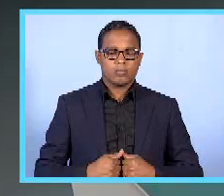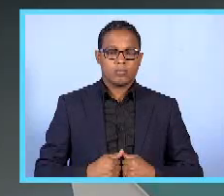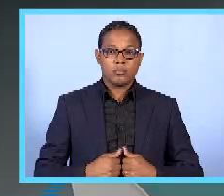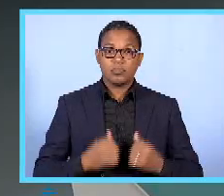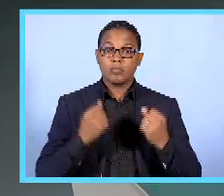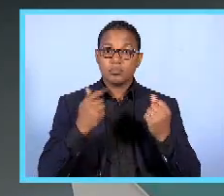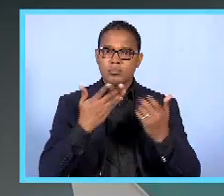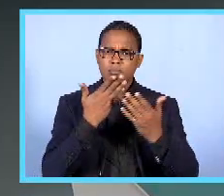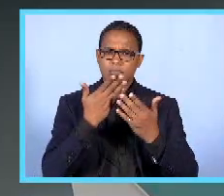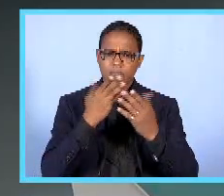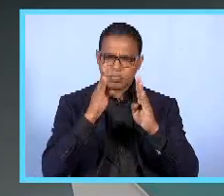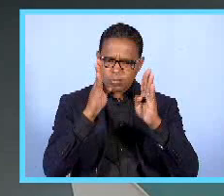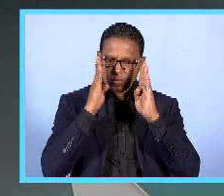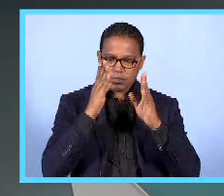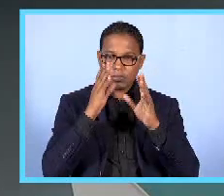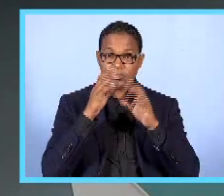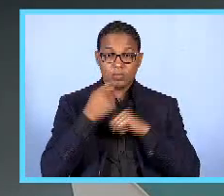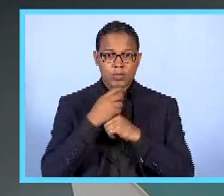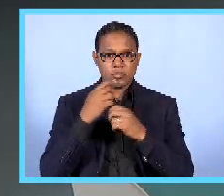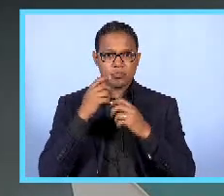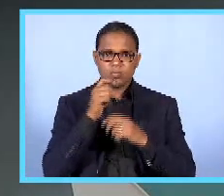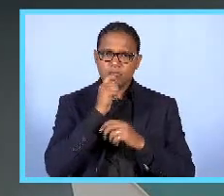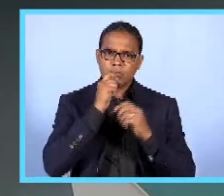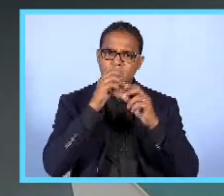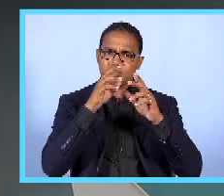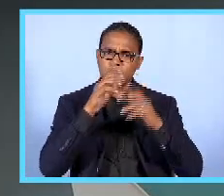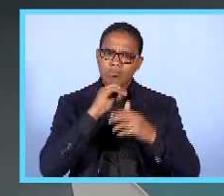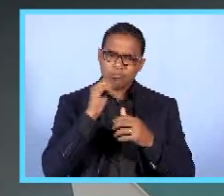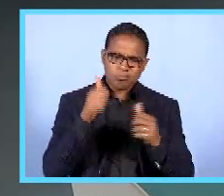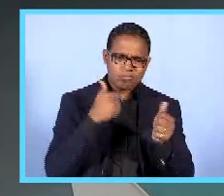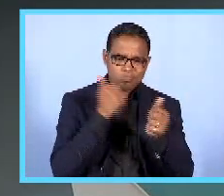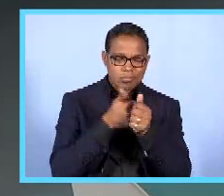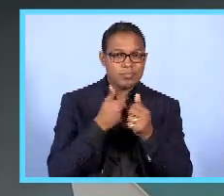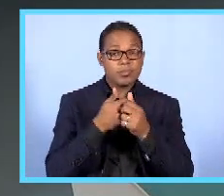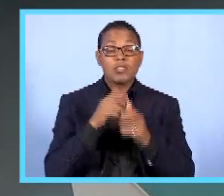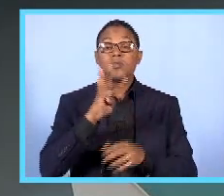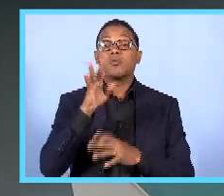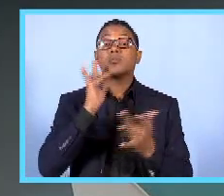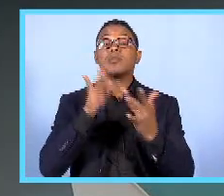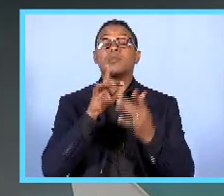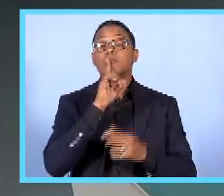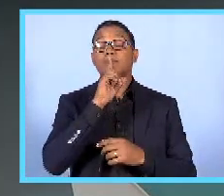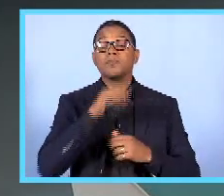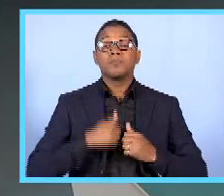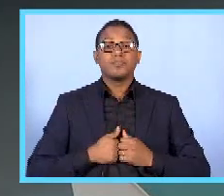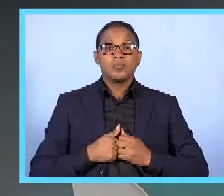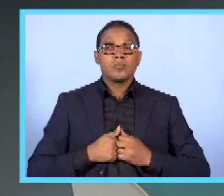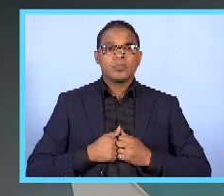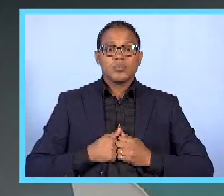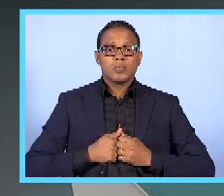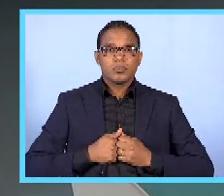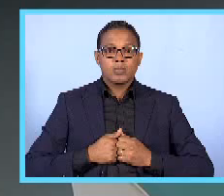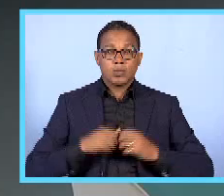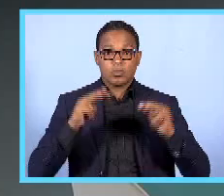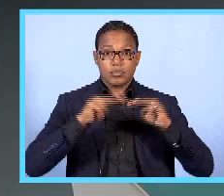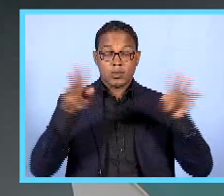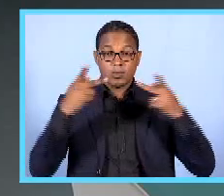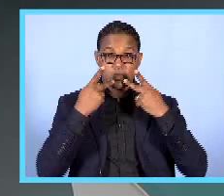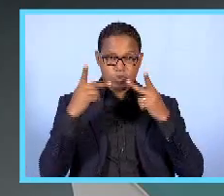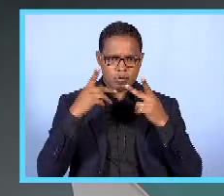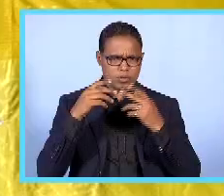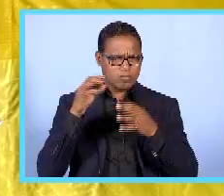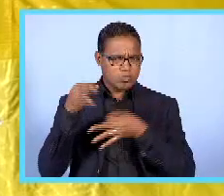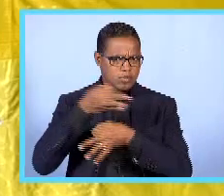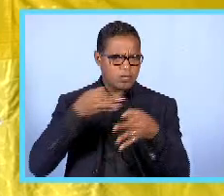Mucha atención a esta hora, noticias de actualidad, donde, como siempre, el 4 conecta. Mire, les cuento que el Ministerio Público de San Francisco de Macorís